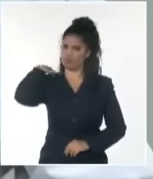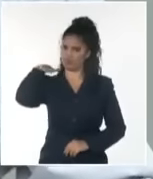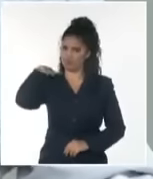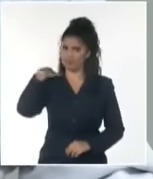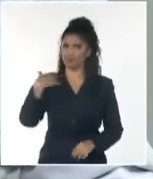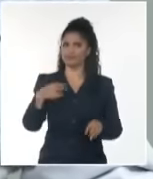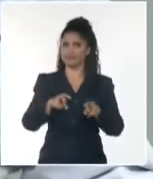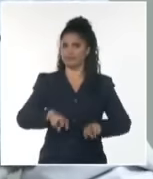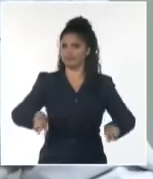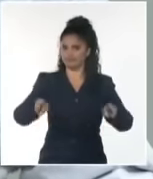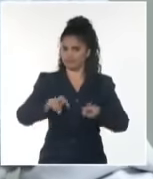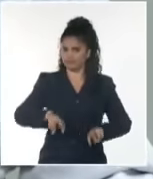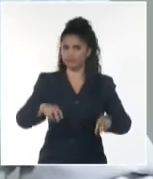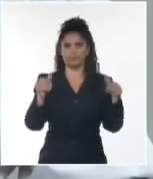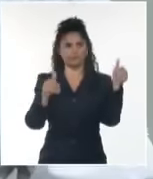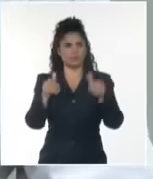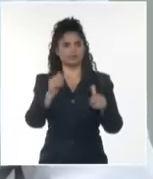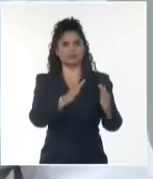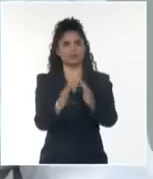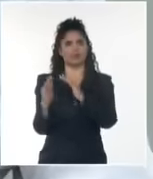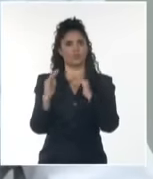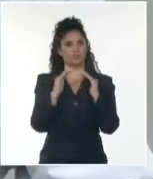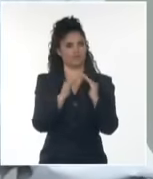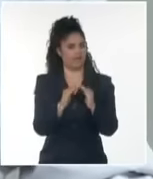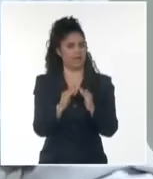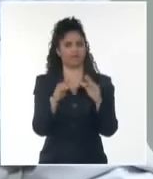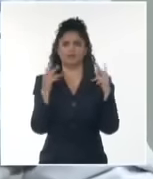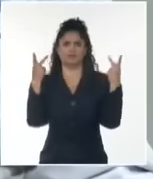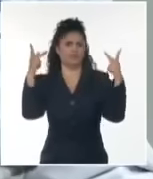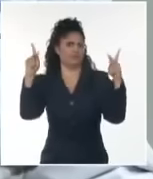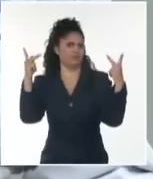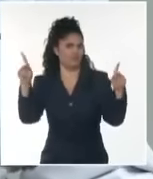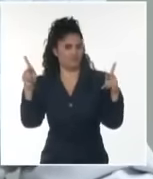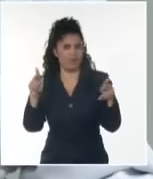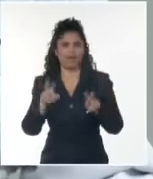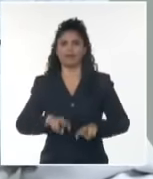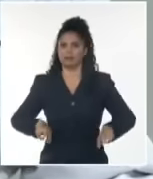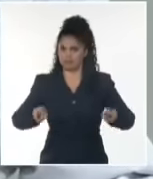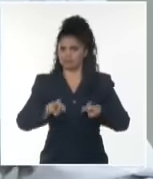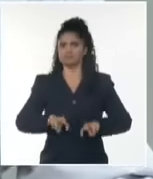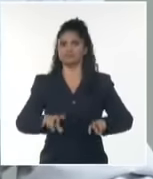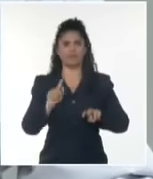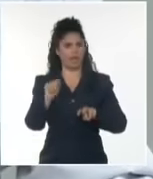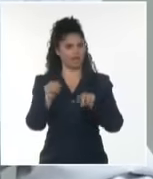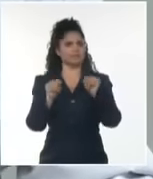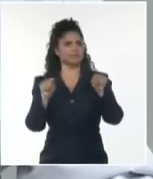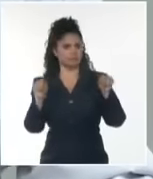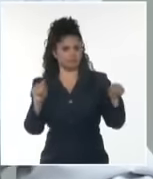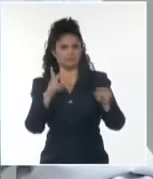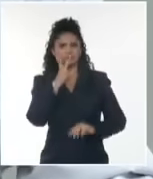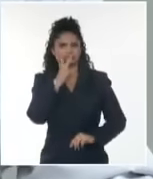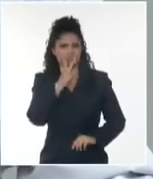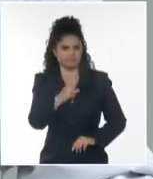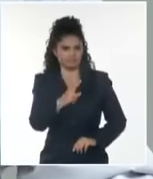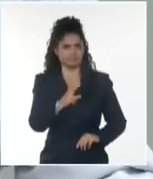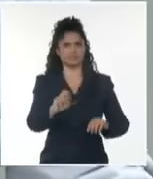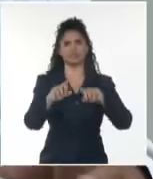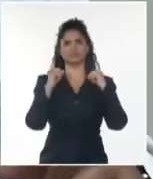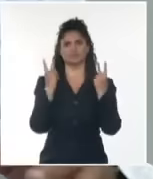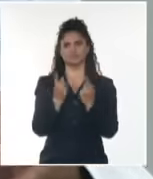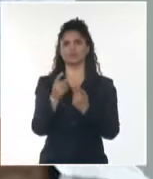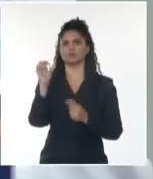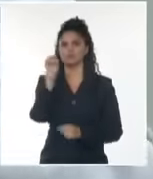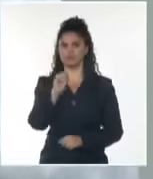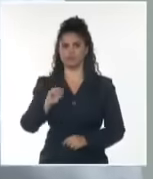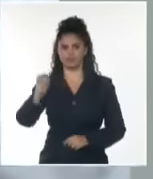vista de participación comunitaria, desde el punto de vista clínico para que no falte la atención de cada uno de los casos y